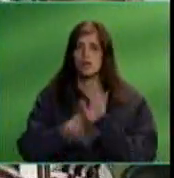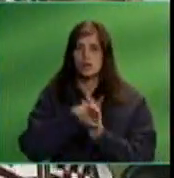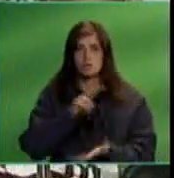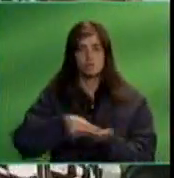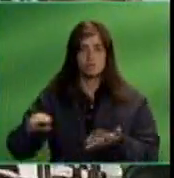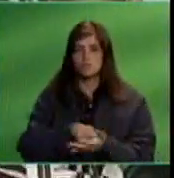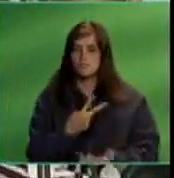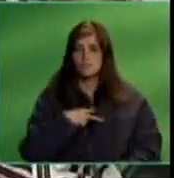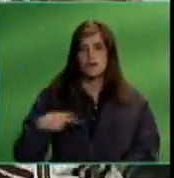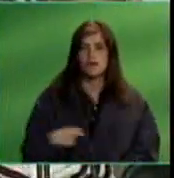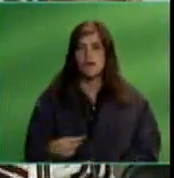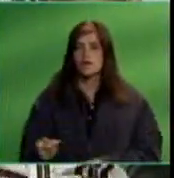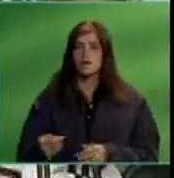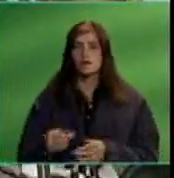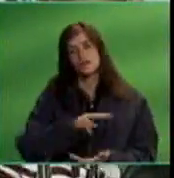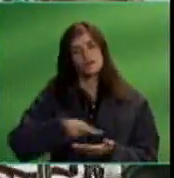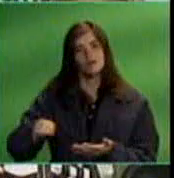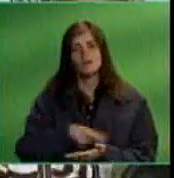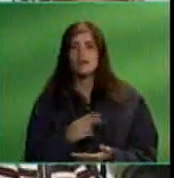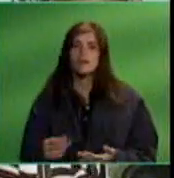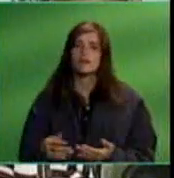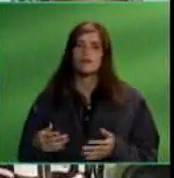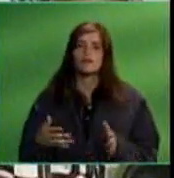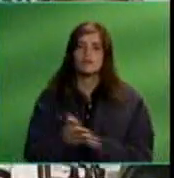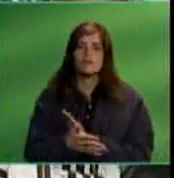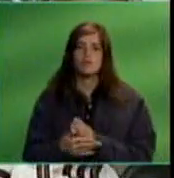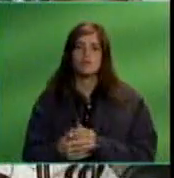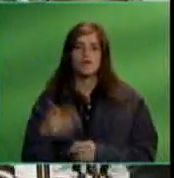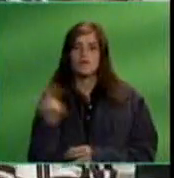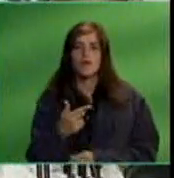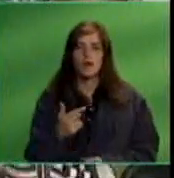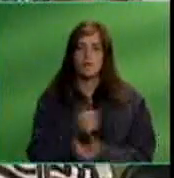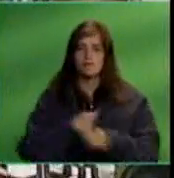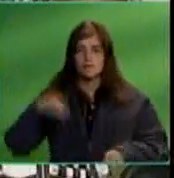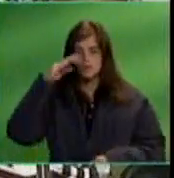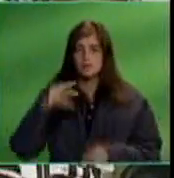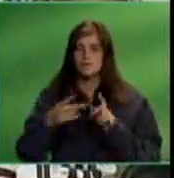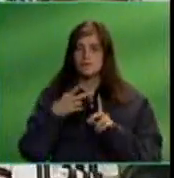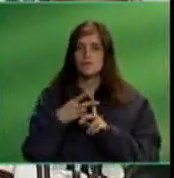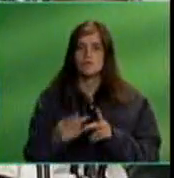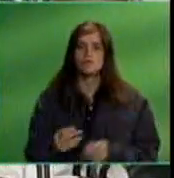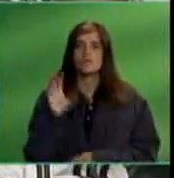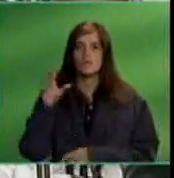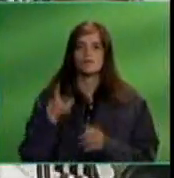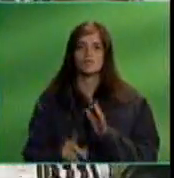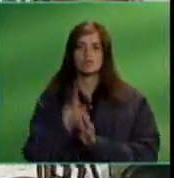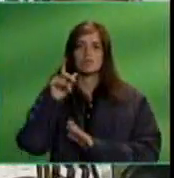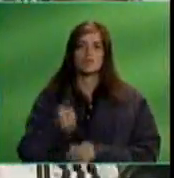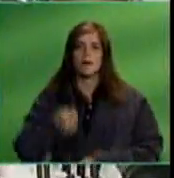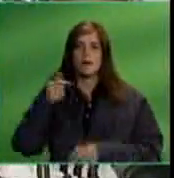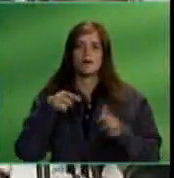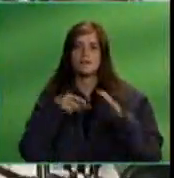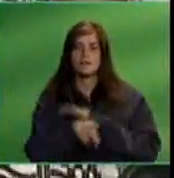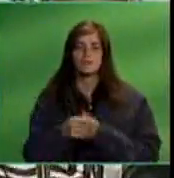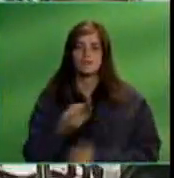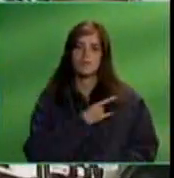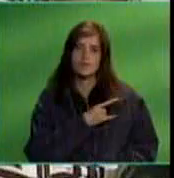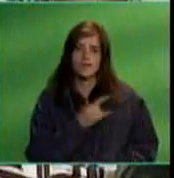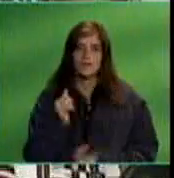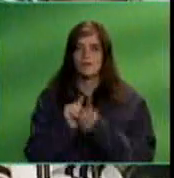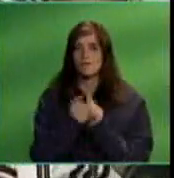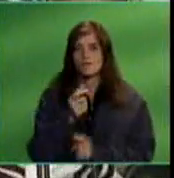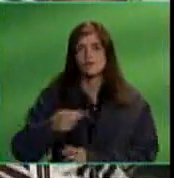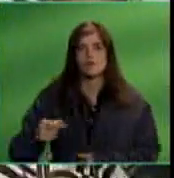maliantes que hayan quitado la recluta que la educación haya eh crecido que seamos el segundo país de América Latina con mayor acceso a la educación Universitaria que nuestros